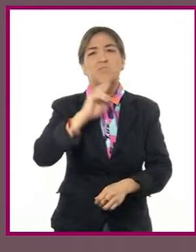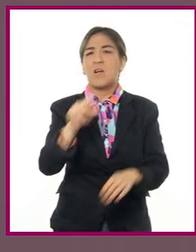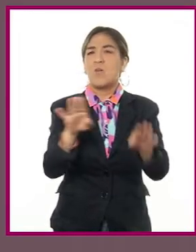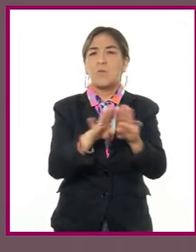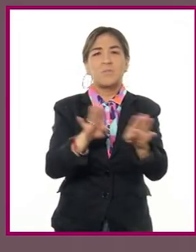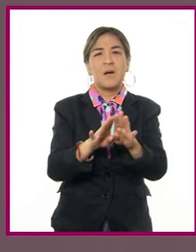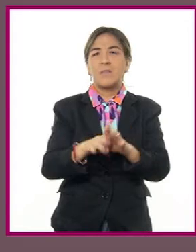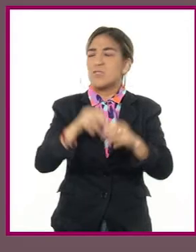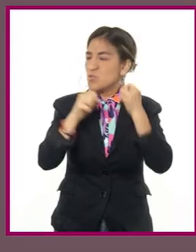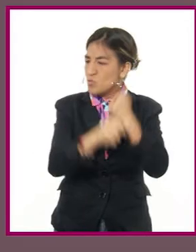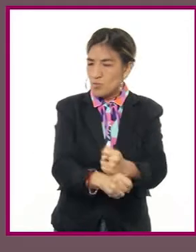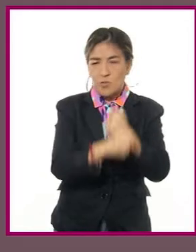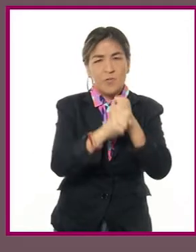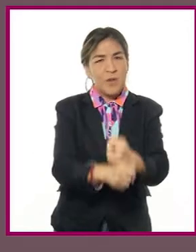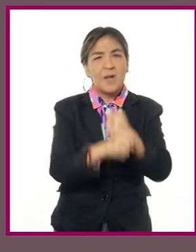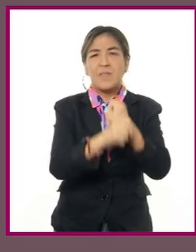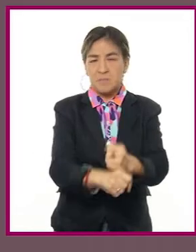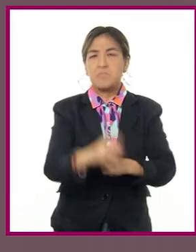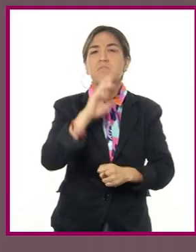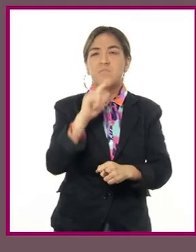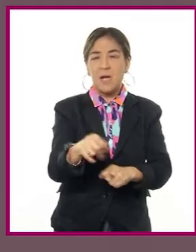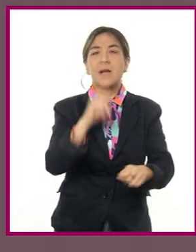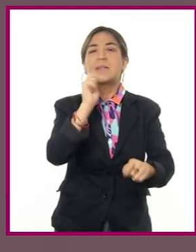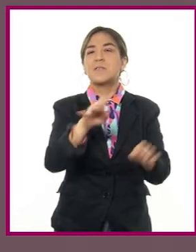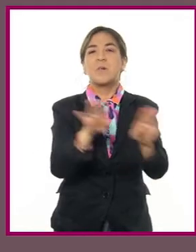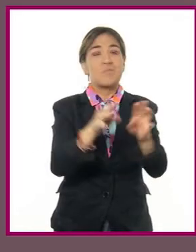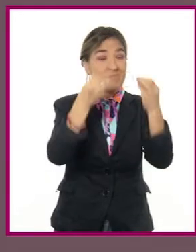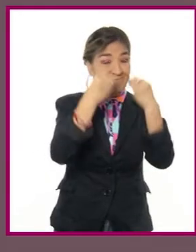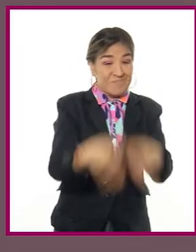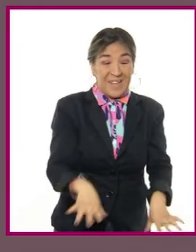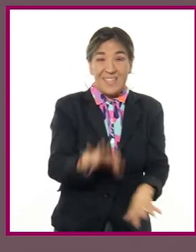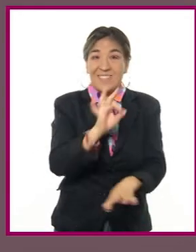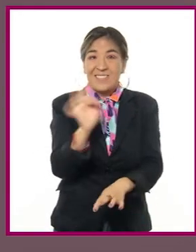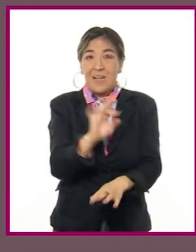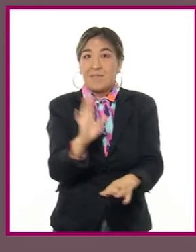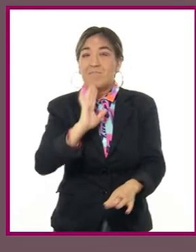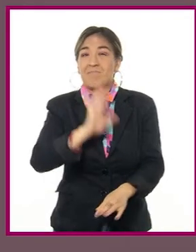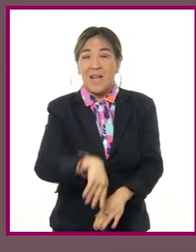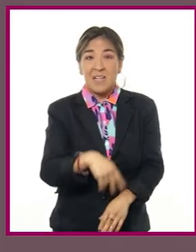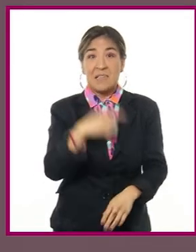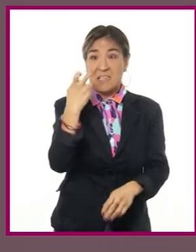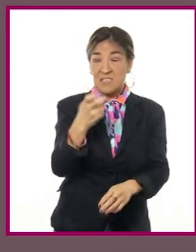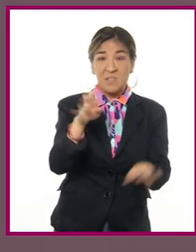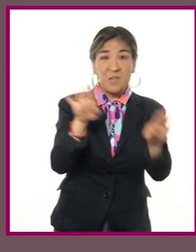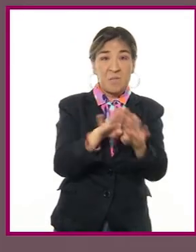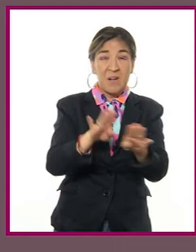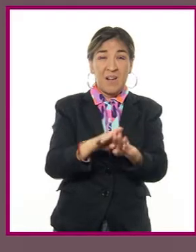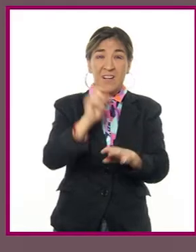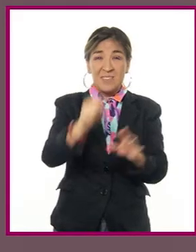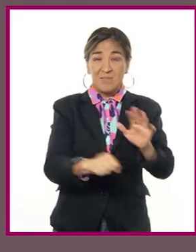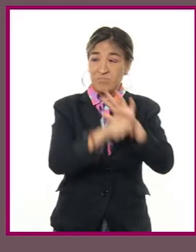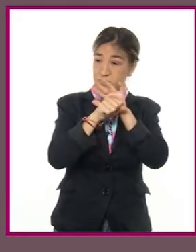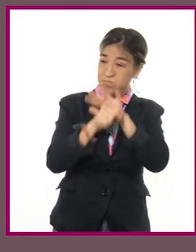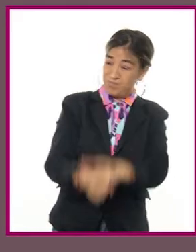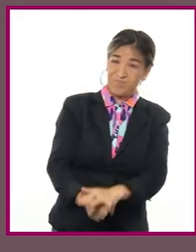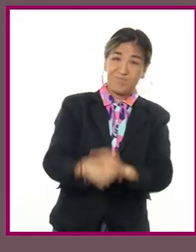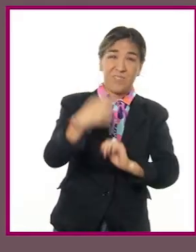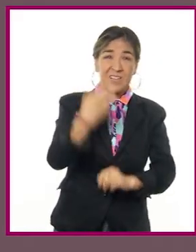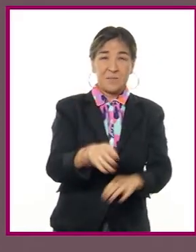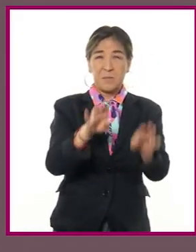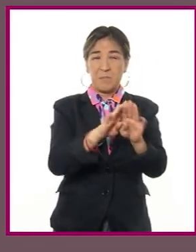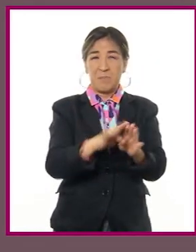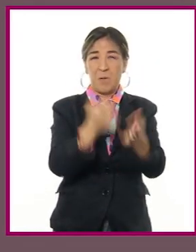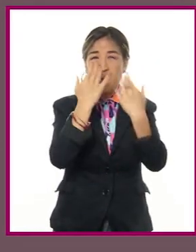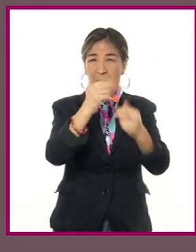privaciones y sufrimientos y llegar aún a la pérdida de la existencia que vivir hundidos en el deshonor de la patria.